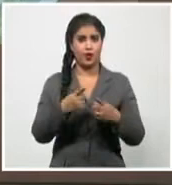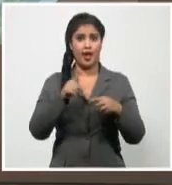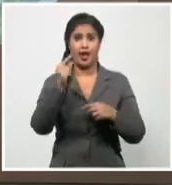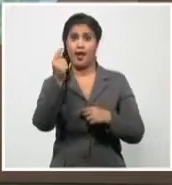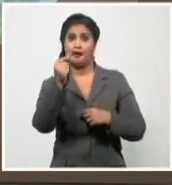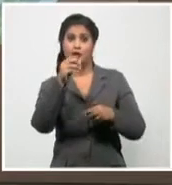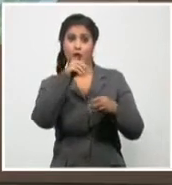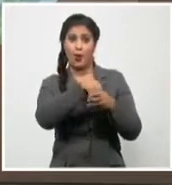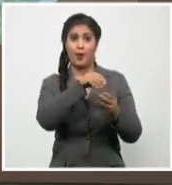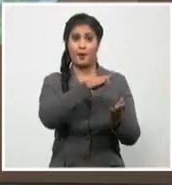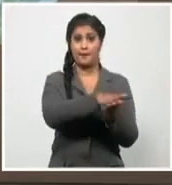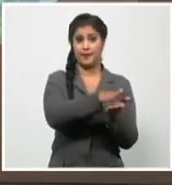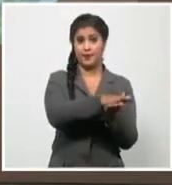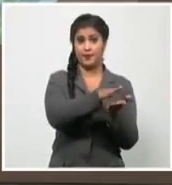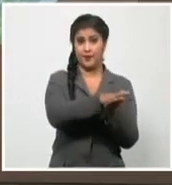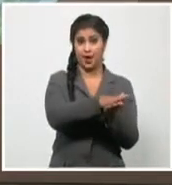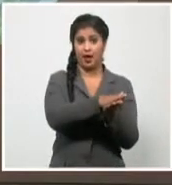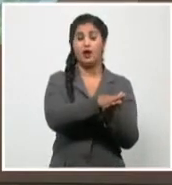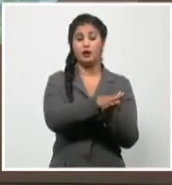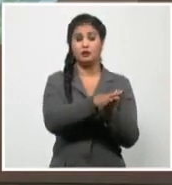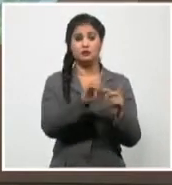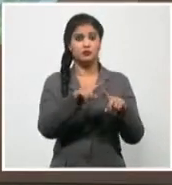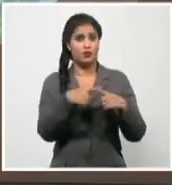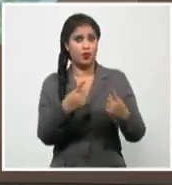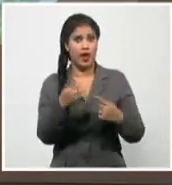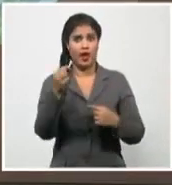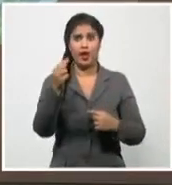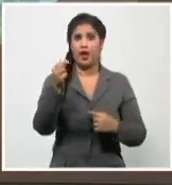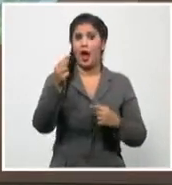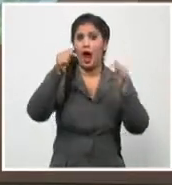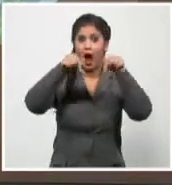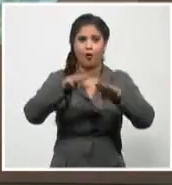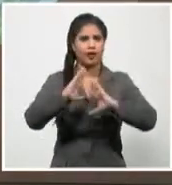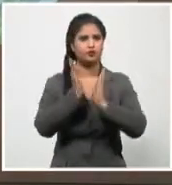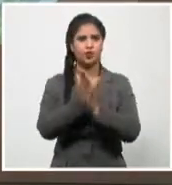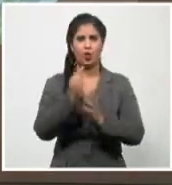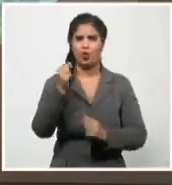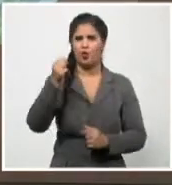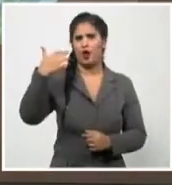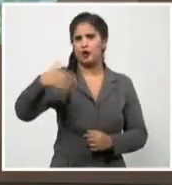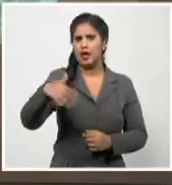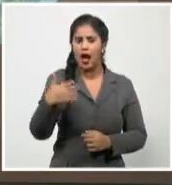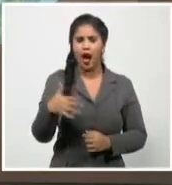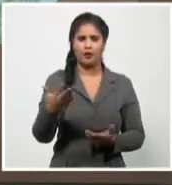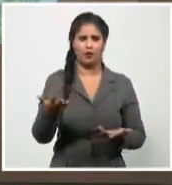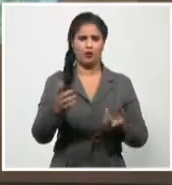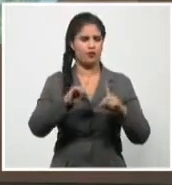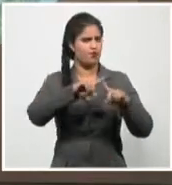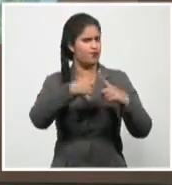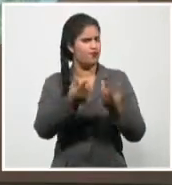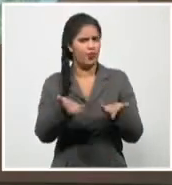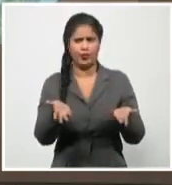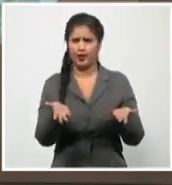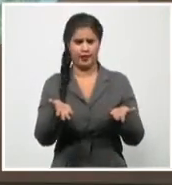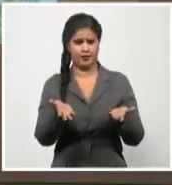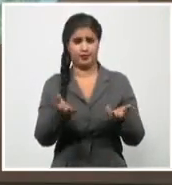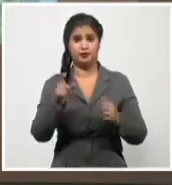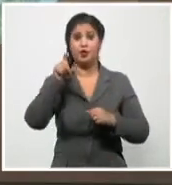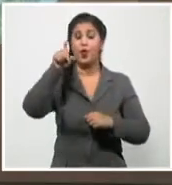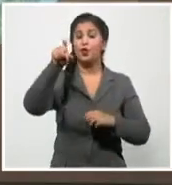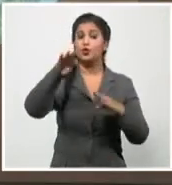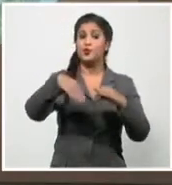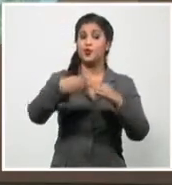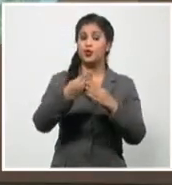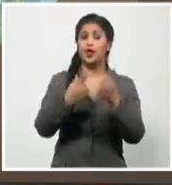superiores a los precios y también a las tarifas sólo que no ha sido esa la realidad de los últimos días mientras muchos